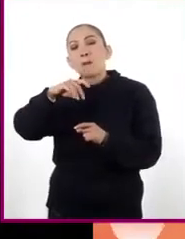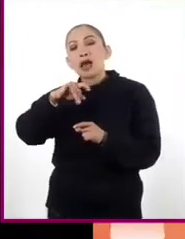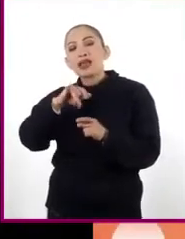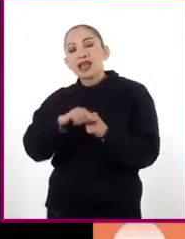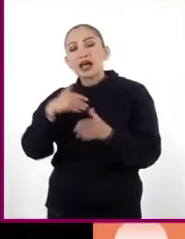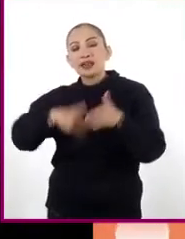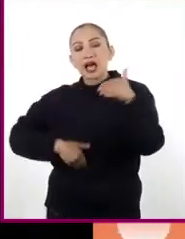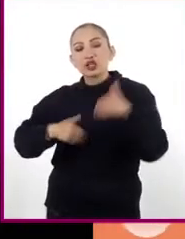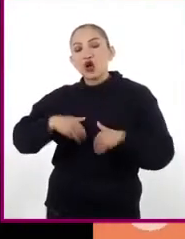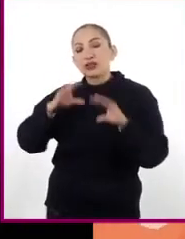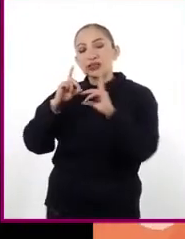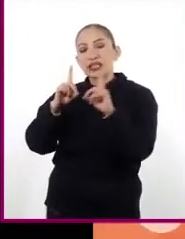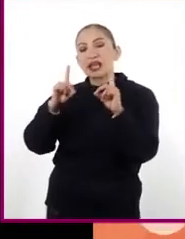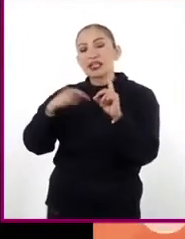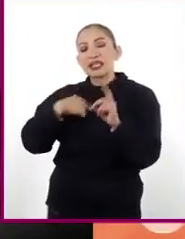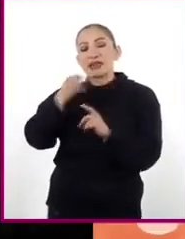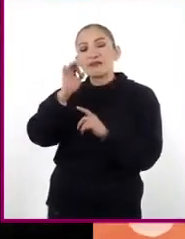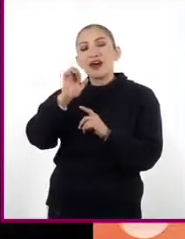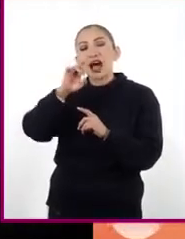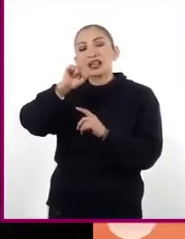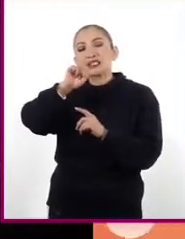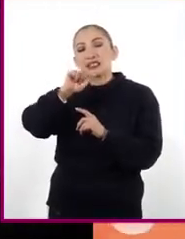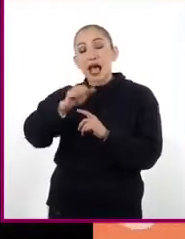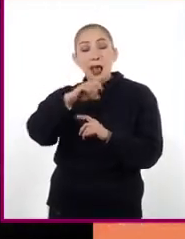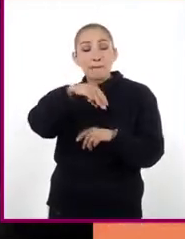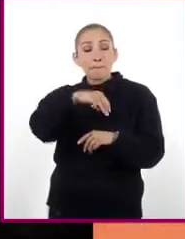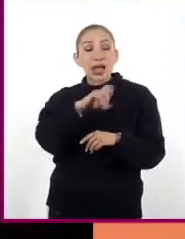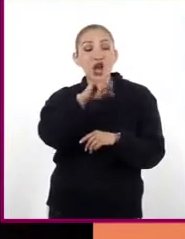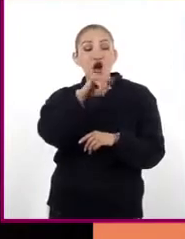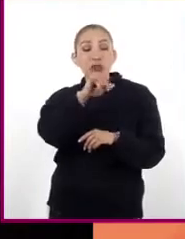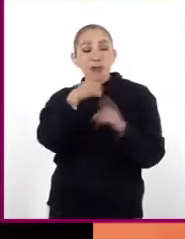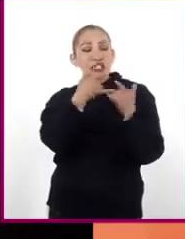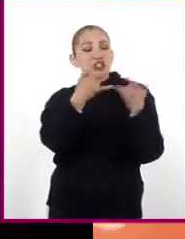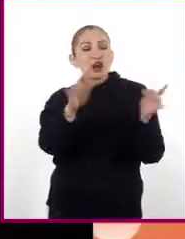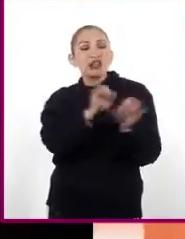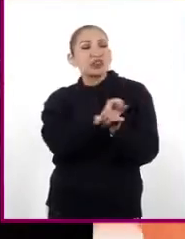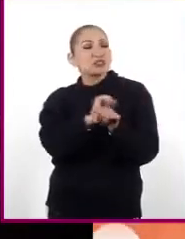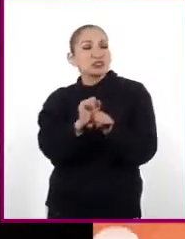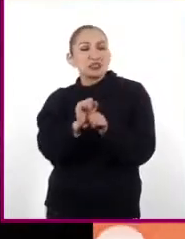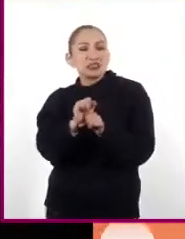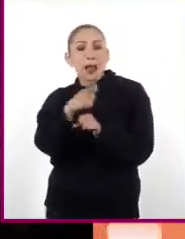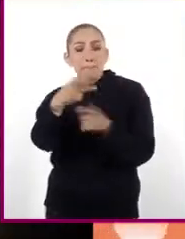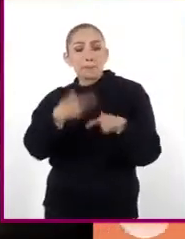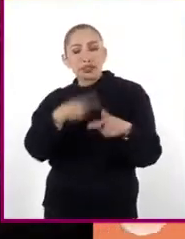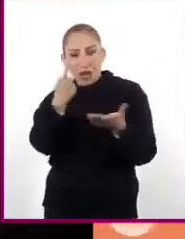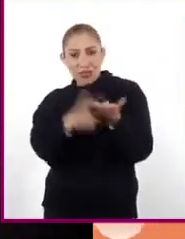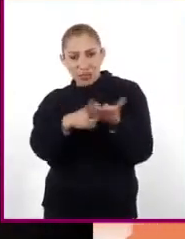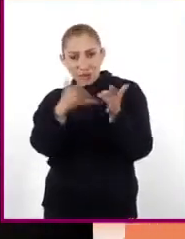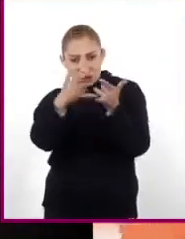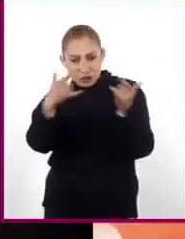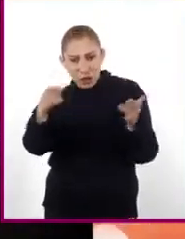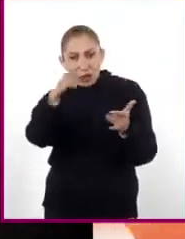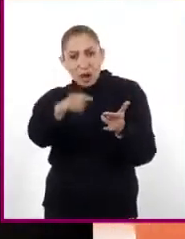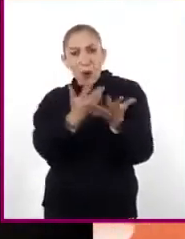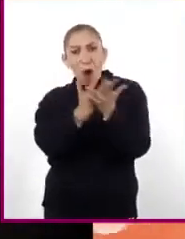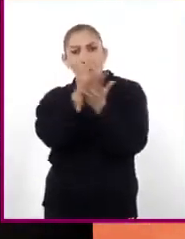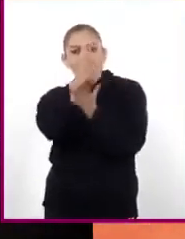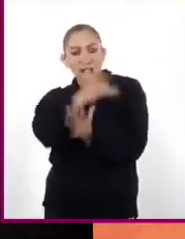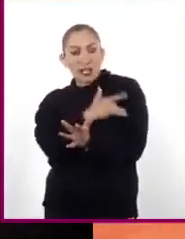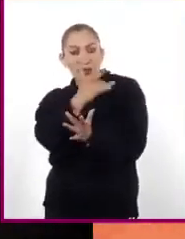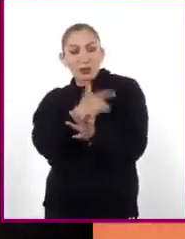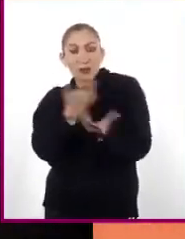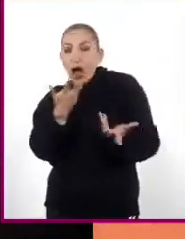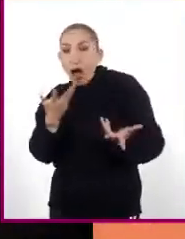el teatro didáctico y la farsa. El melodrama cuenta una historia sencilla, en que los personajes exageran sus sentimientos